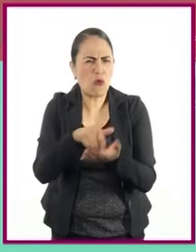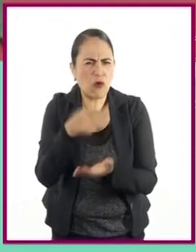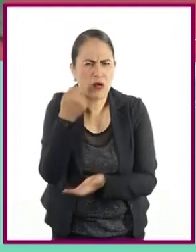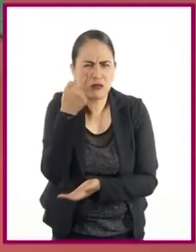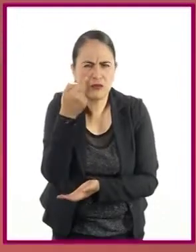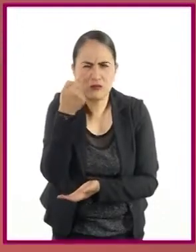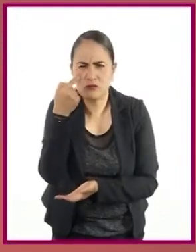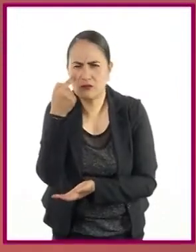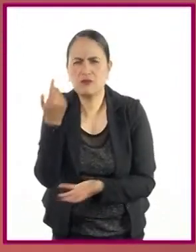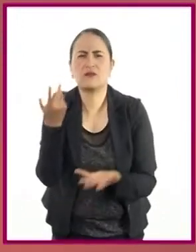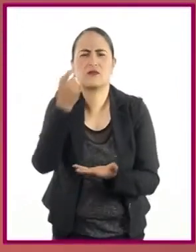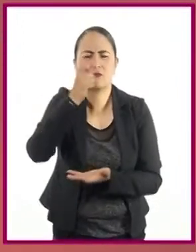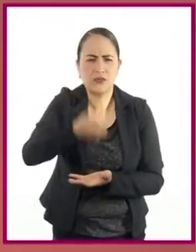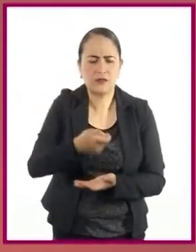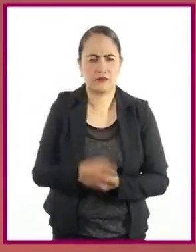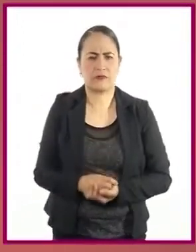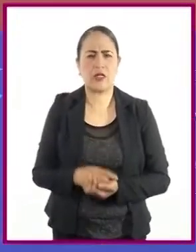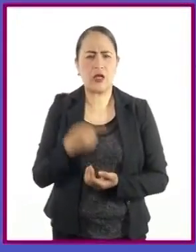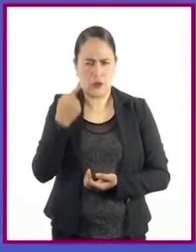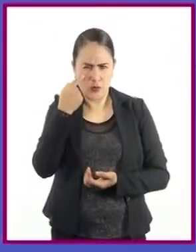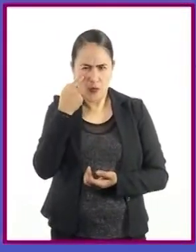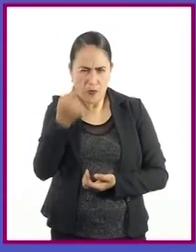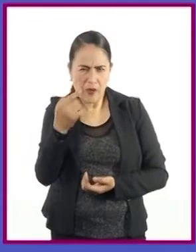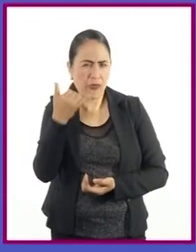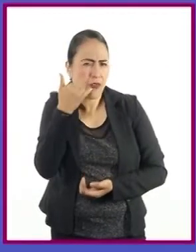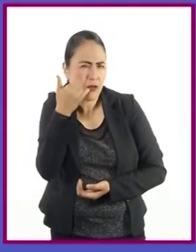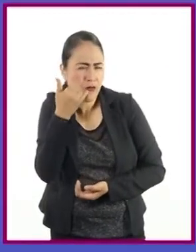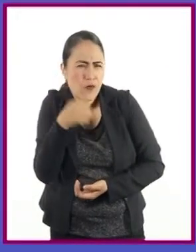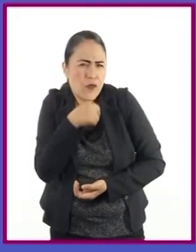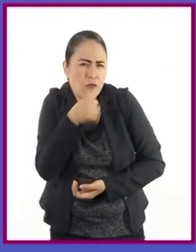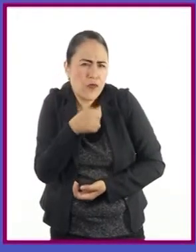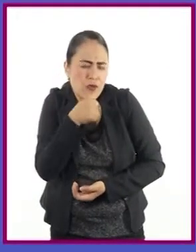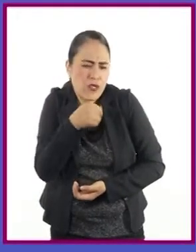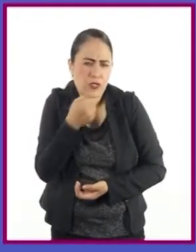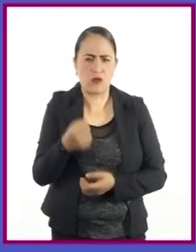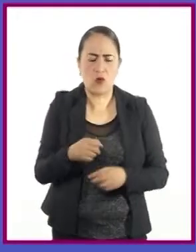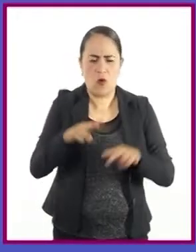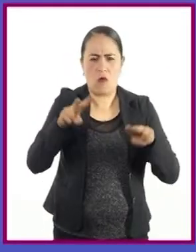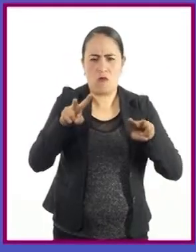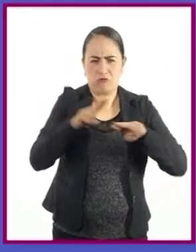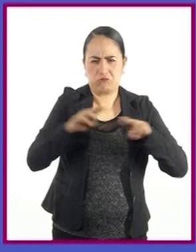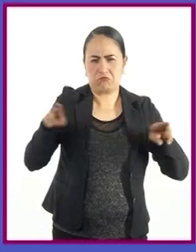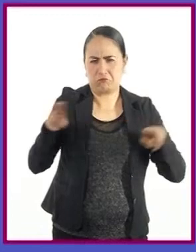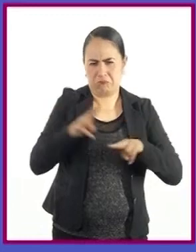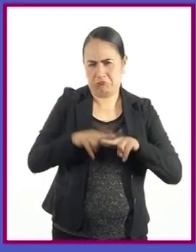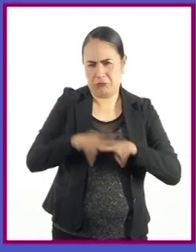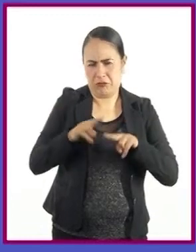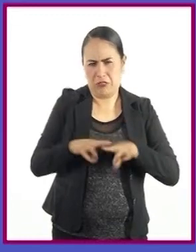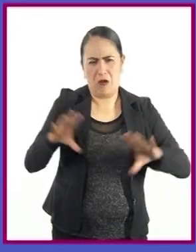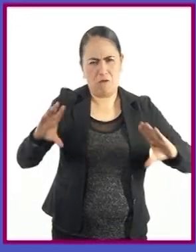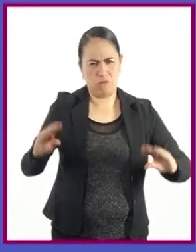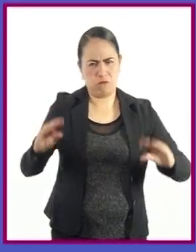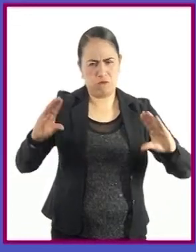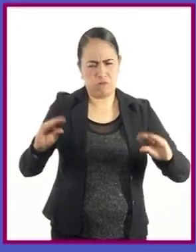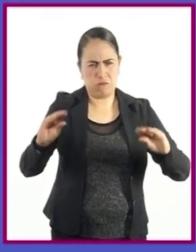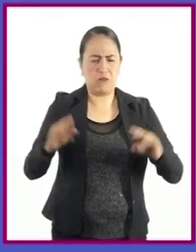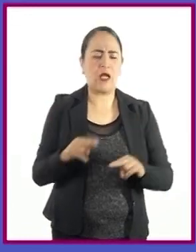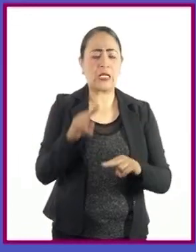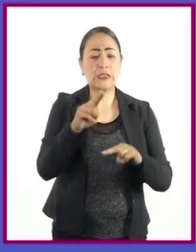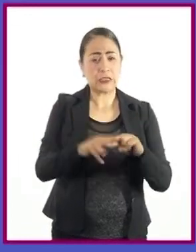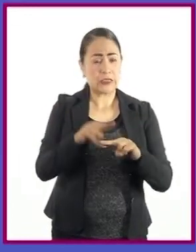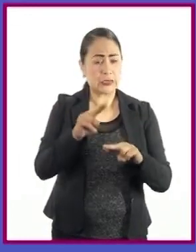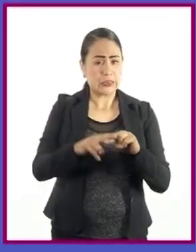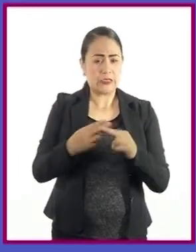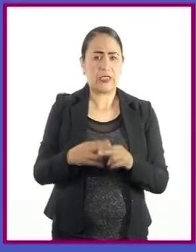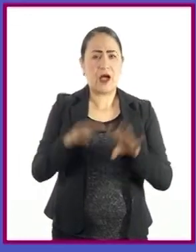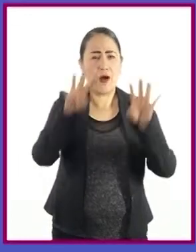Bueno, observo un teléfono viejo, un sillón, algunas sillas,